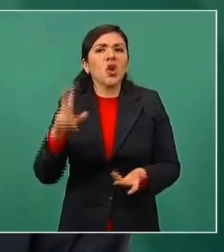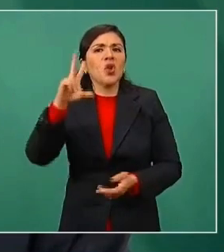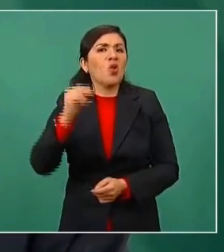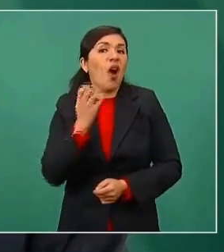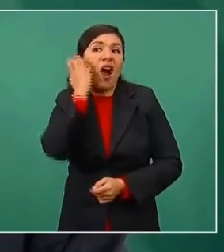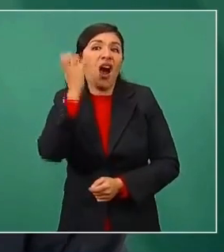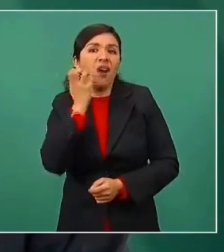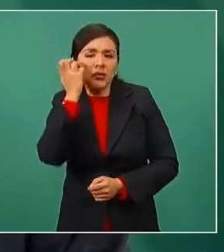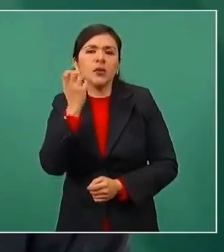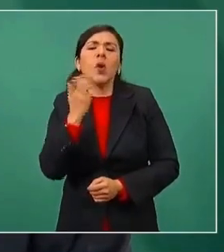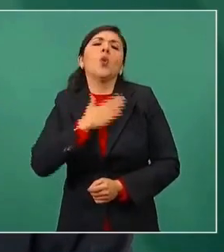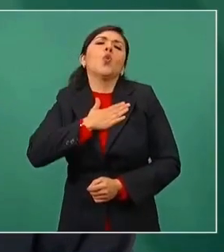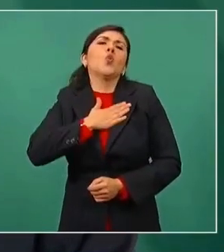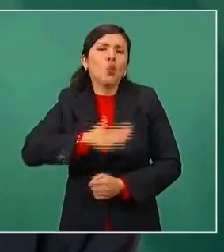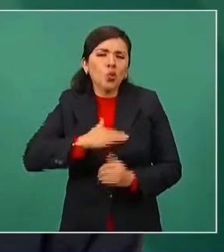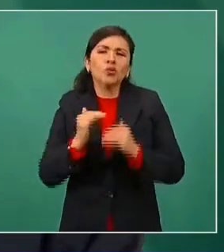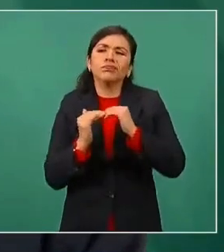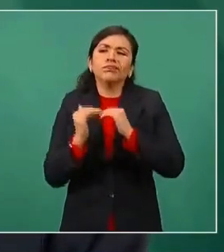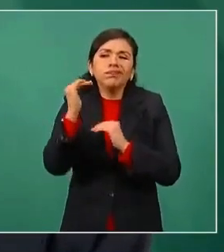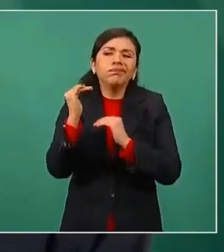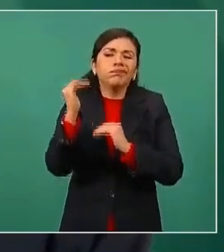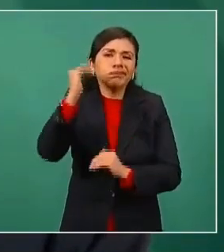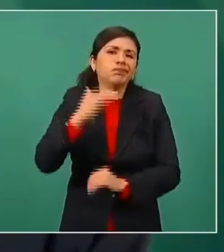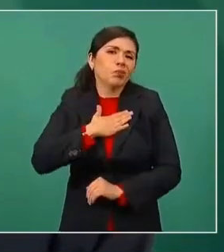con incrementos